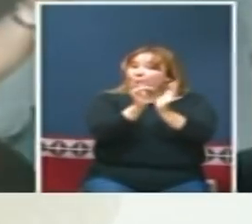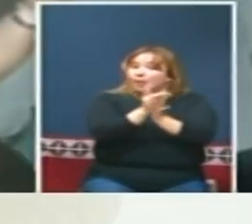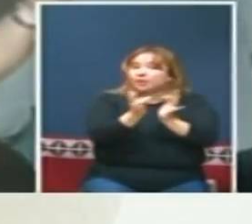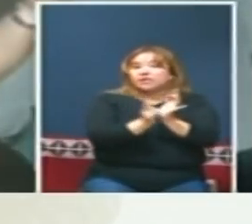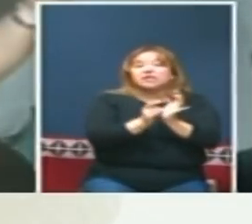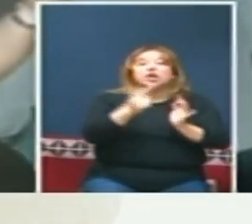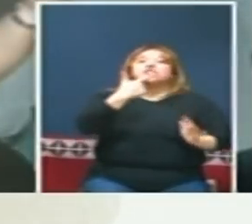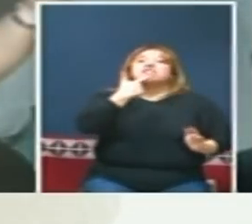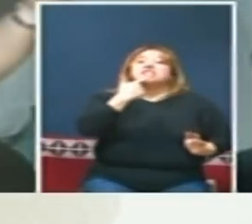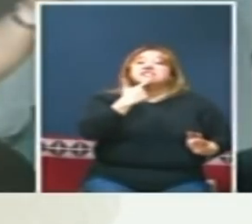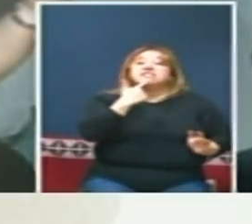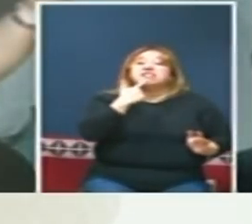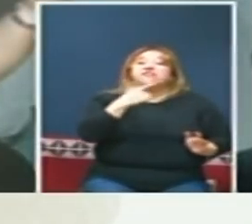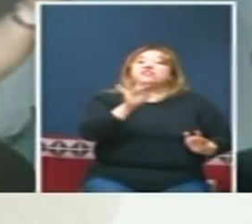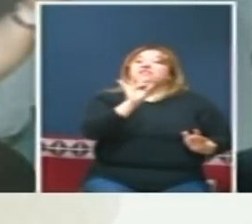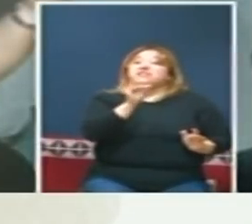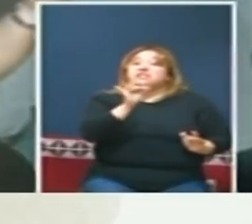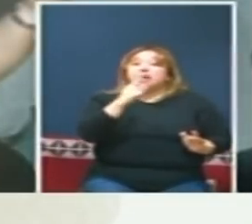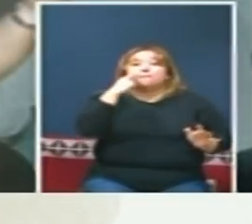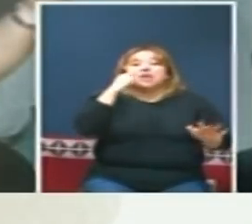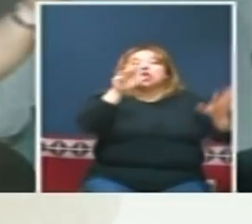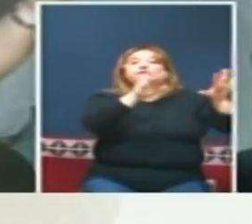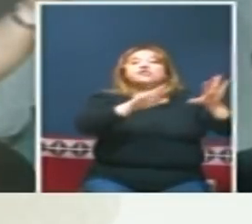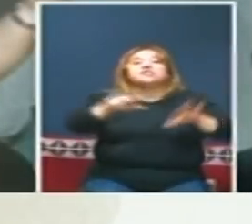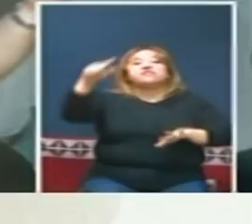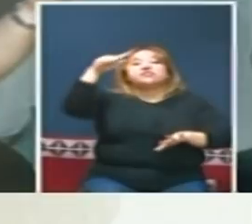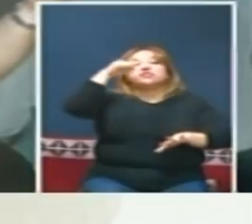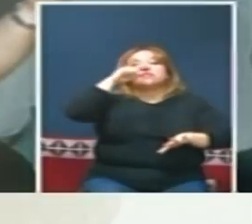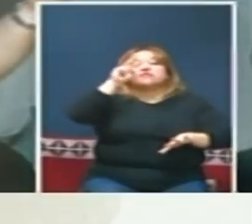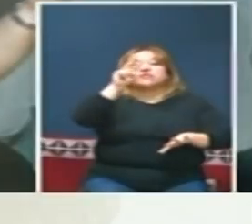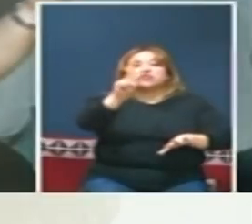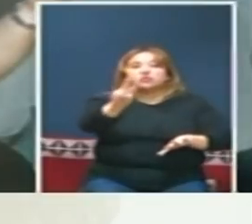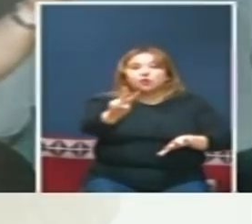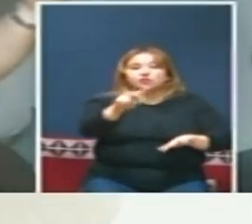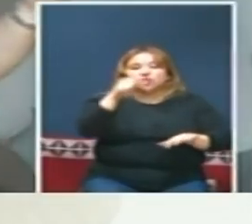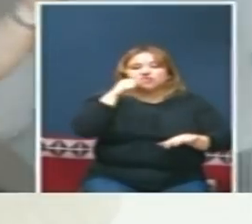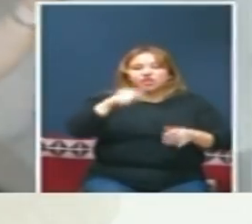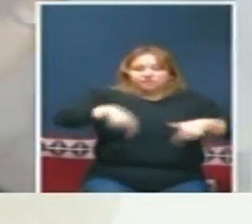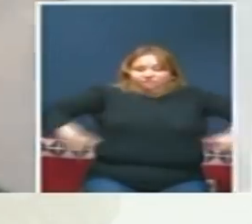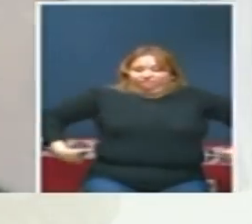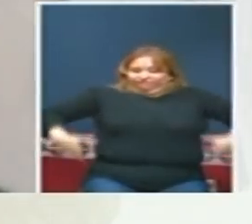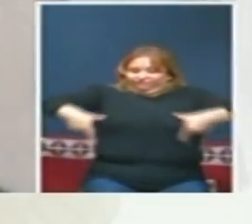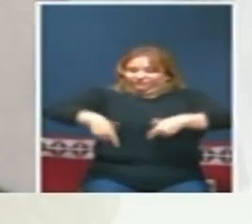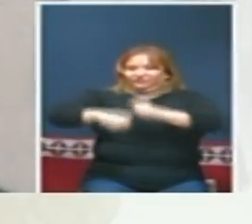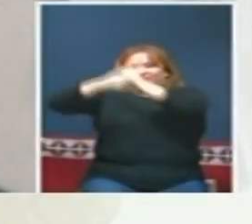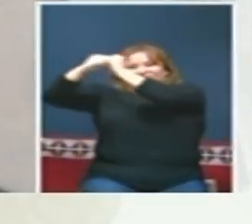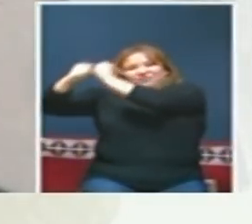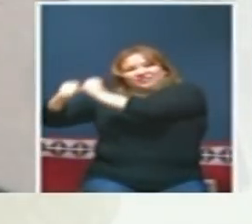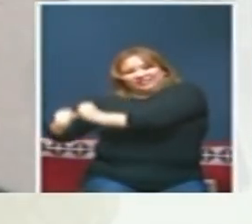diciembre de 1972 recibió el presbiterado de manos de Monseñor Angelelli.